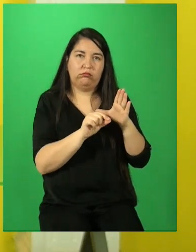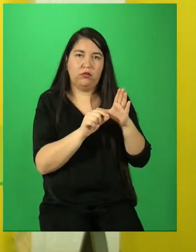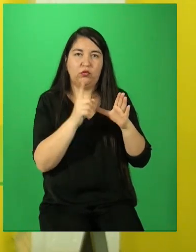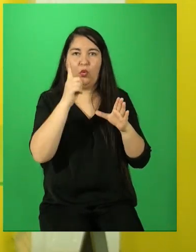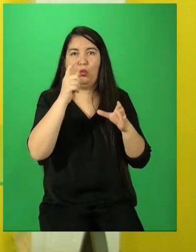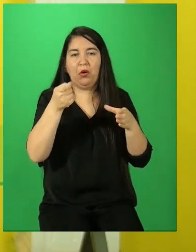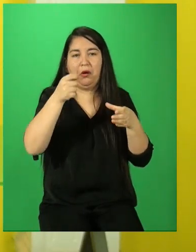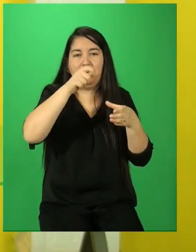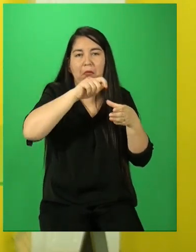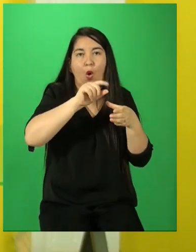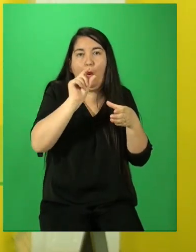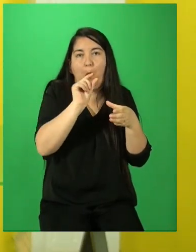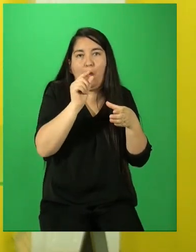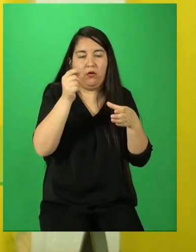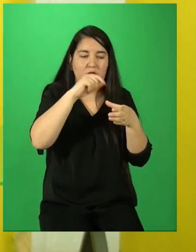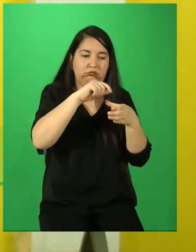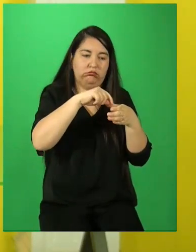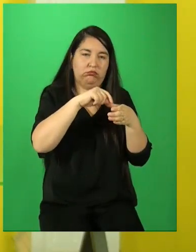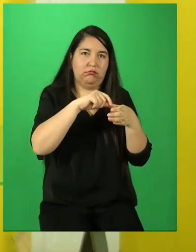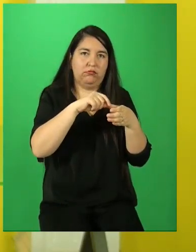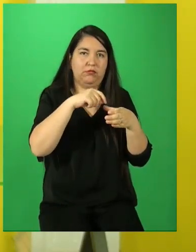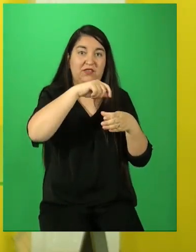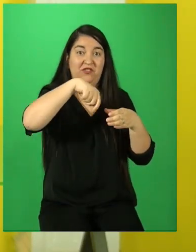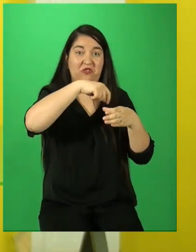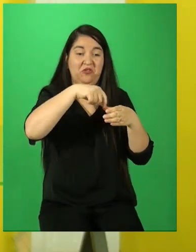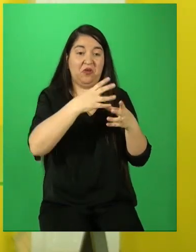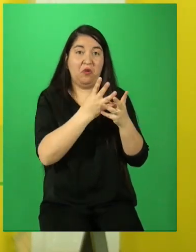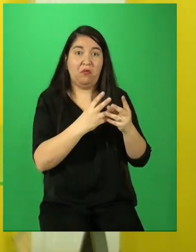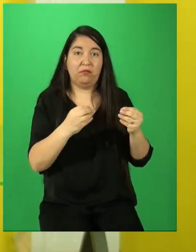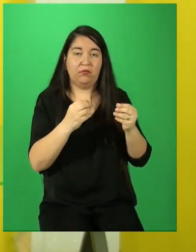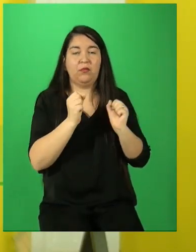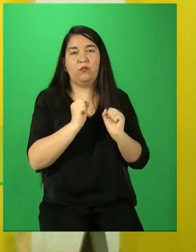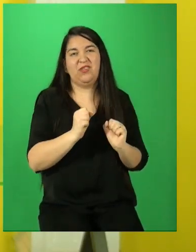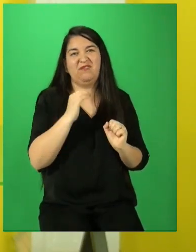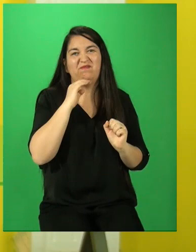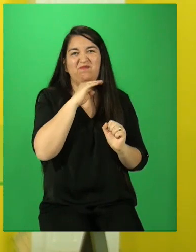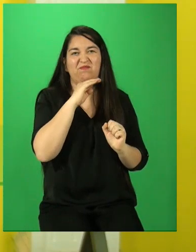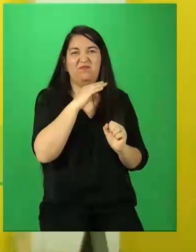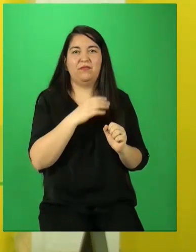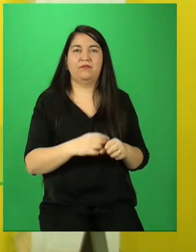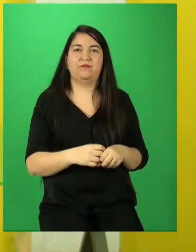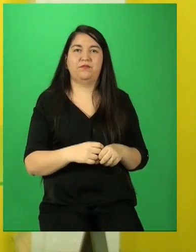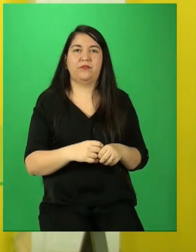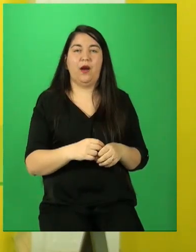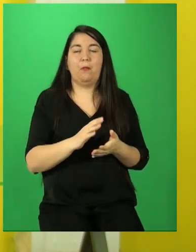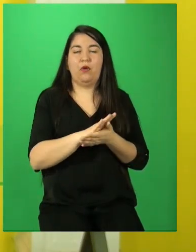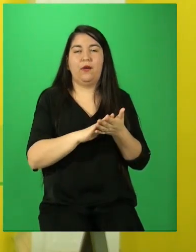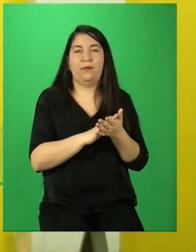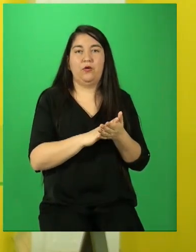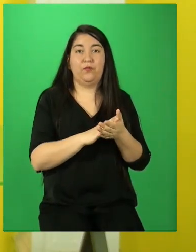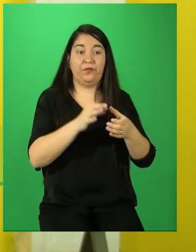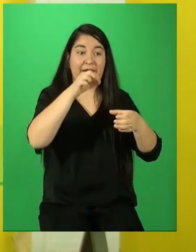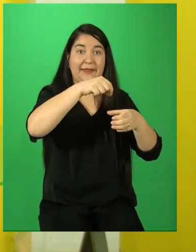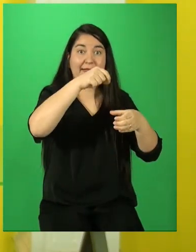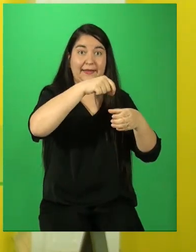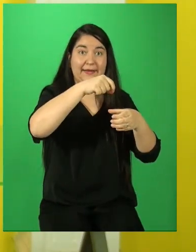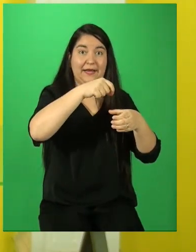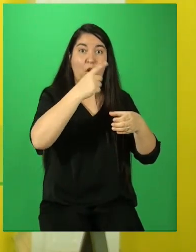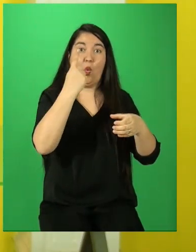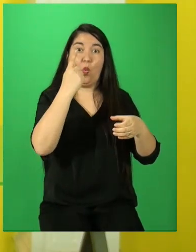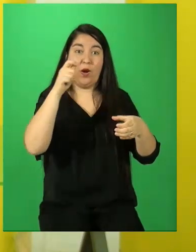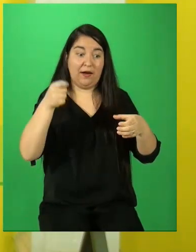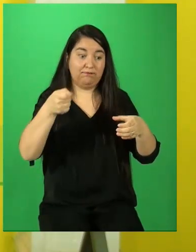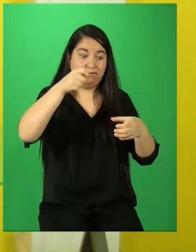estamos agregando menos soluto del que el solvente puede disolver. Al echar una cucharada de azúcar, ese té va a quedar